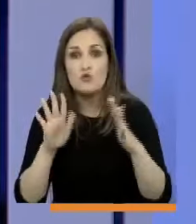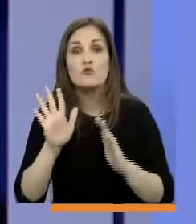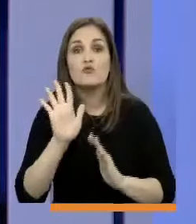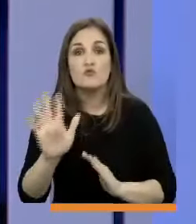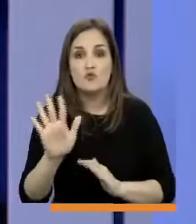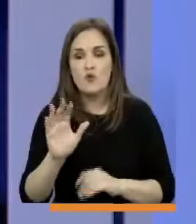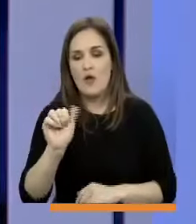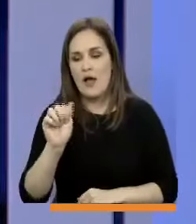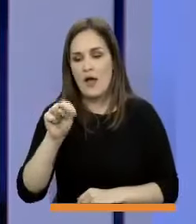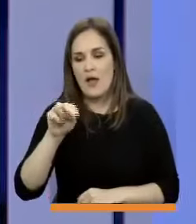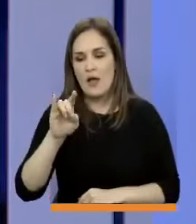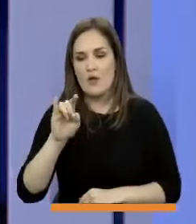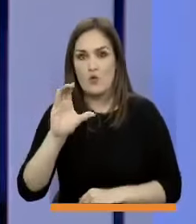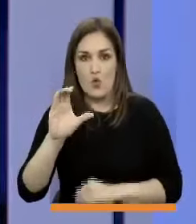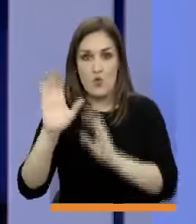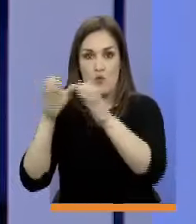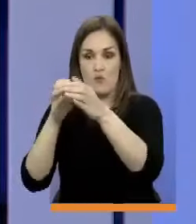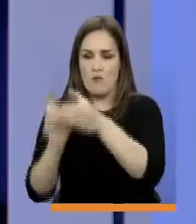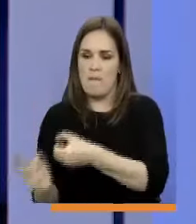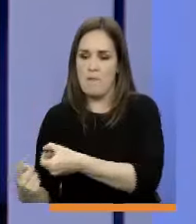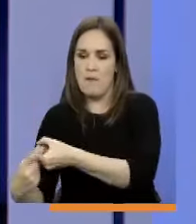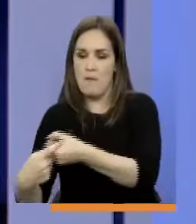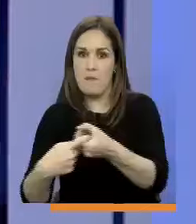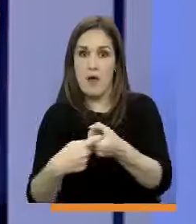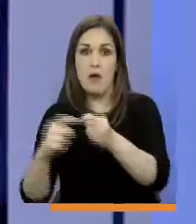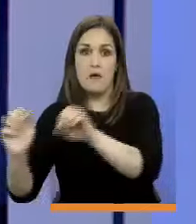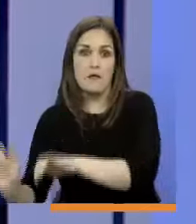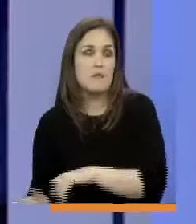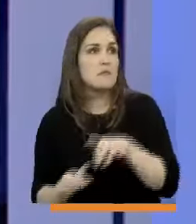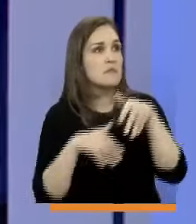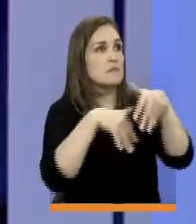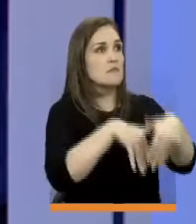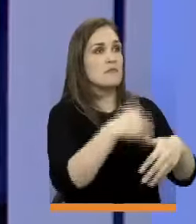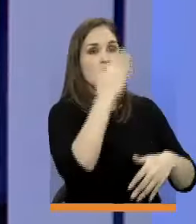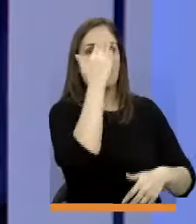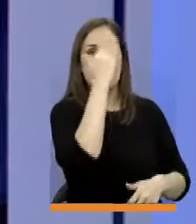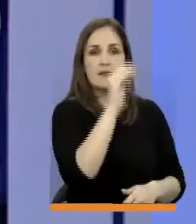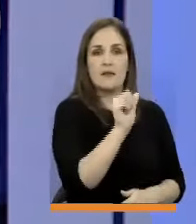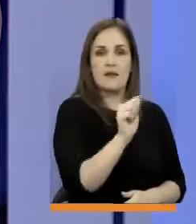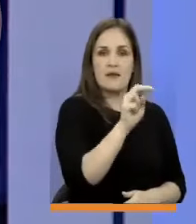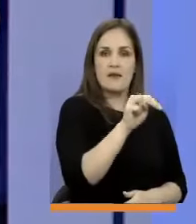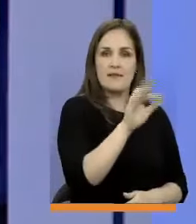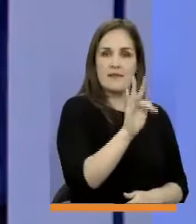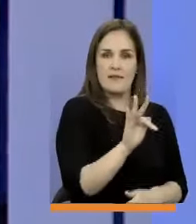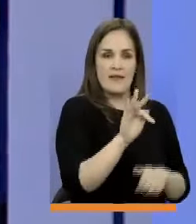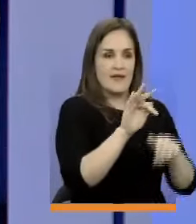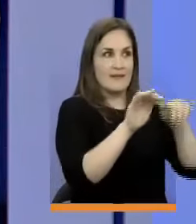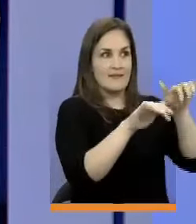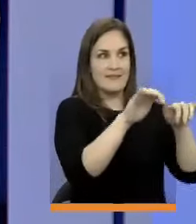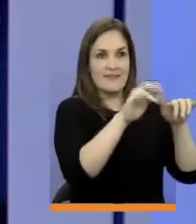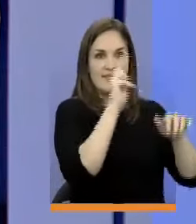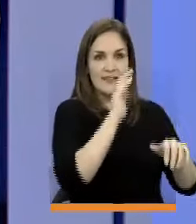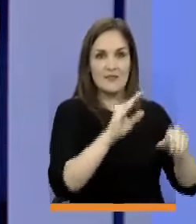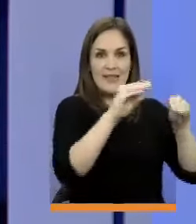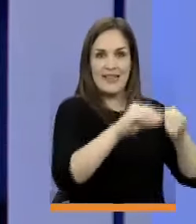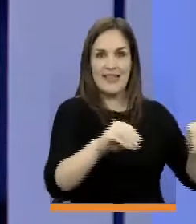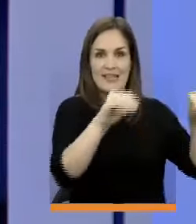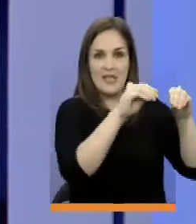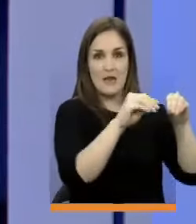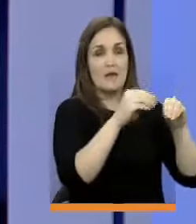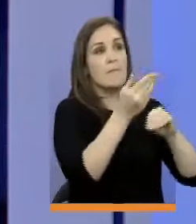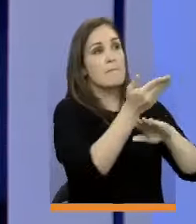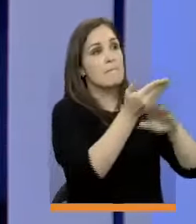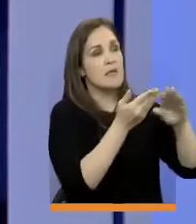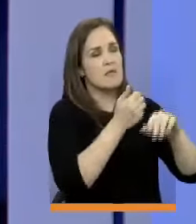Campesinos, ANUC, siguen concentrados en Bogotá, en la sede de la Agencia Nacional de Tierras, para pedirle al Congreso de la República